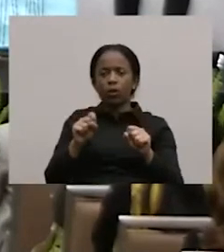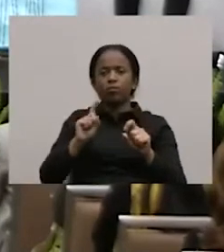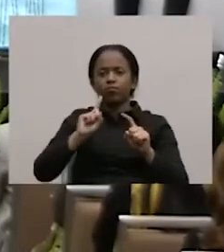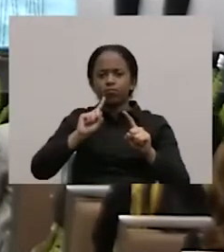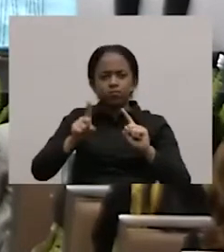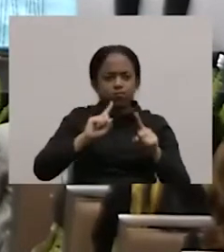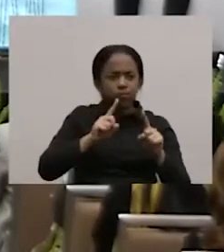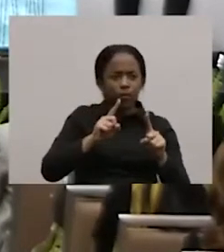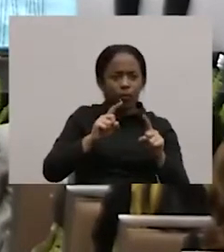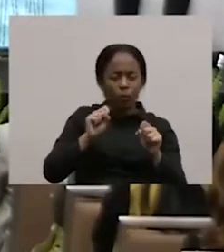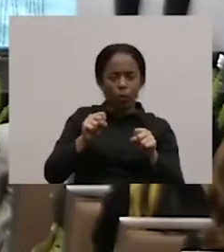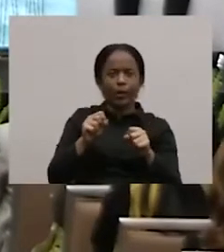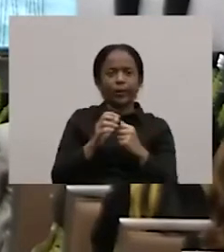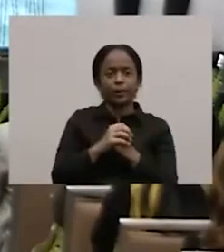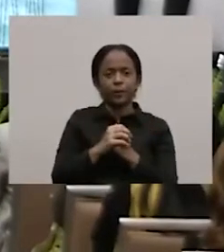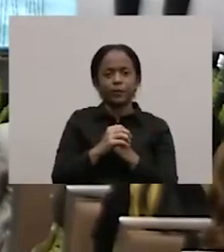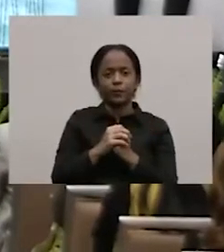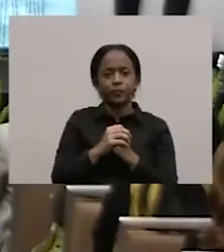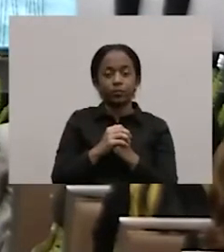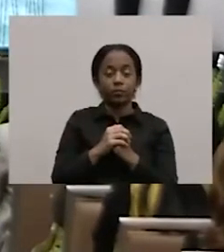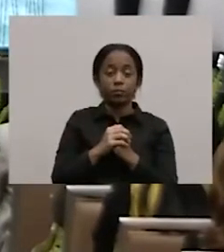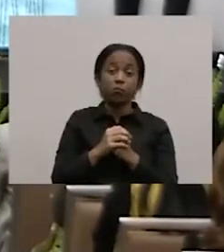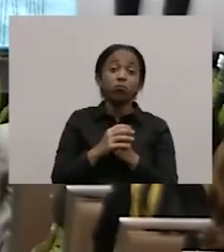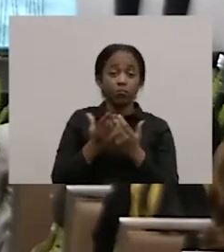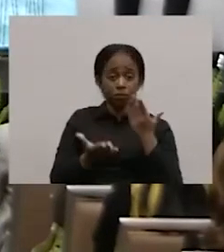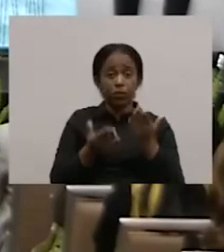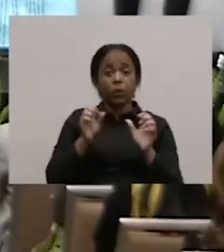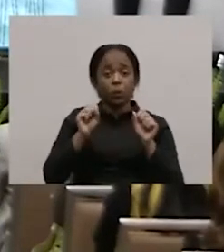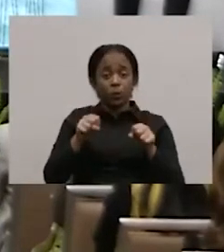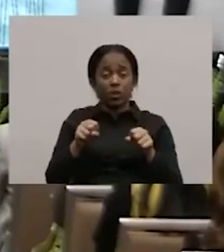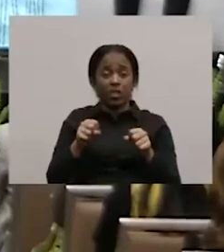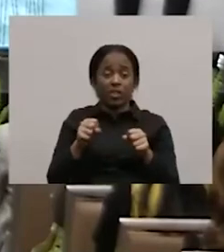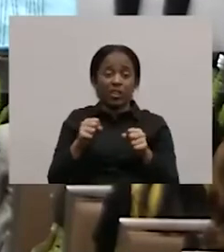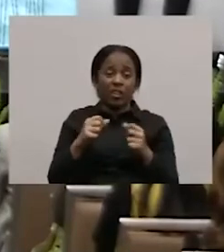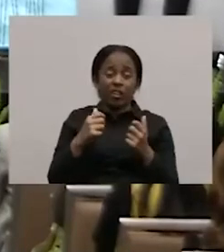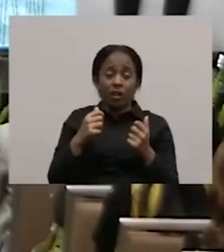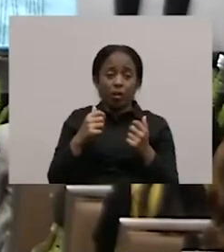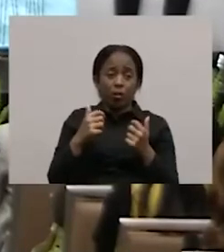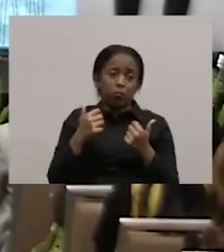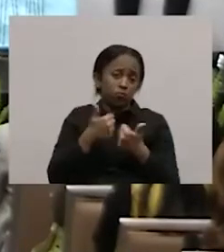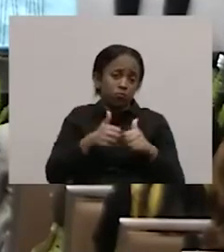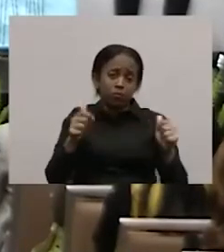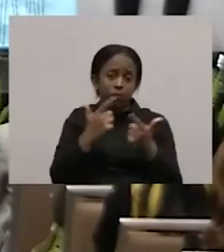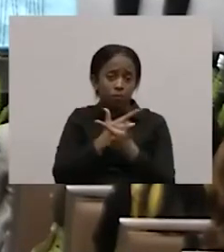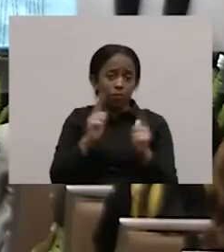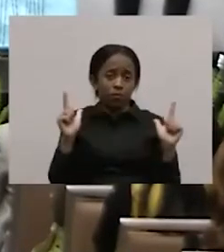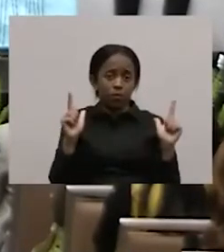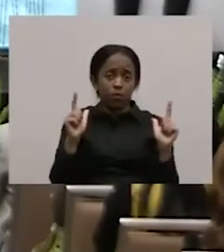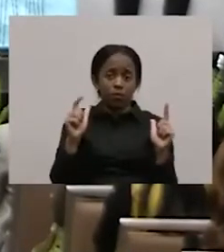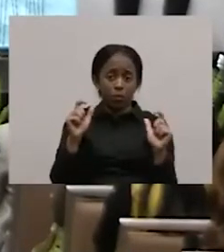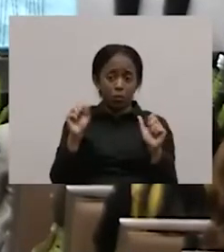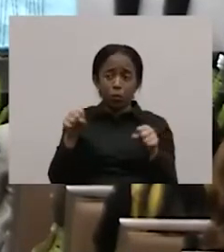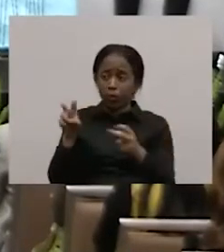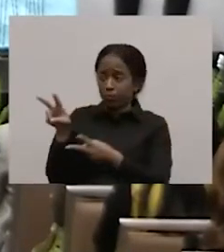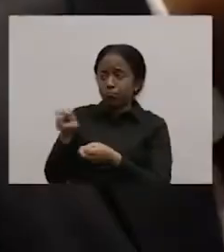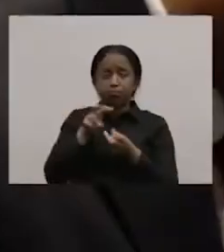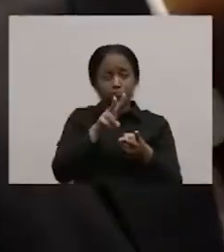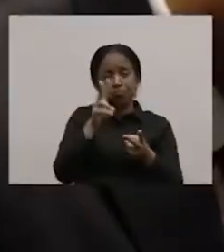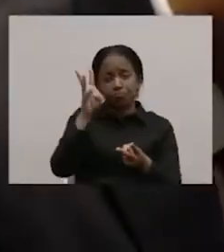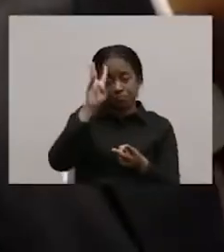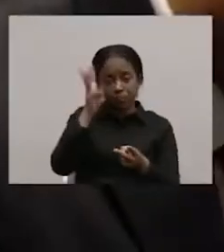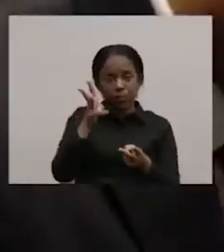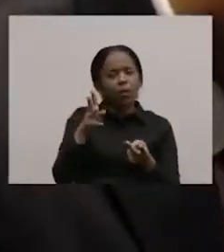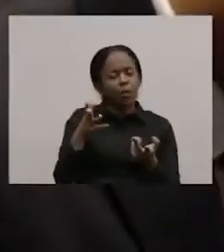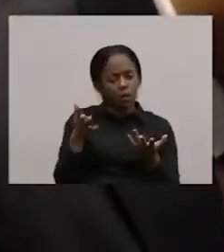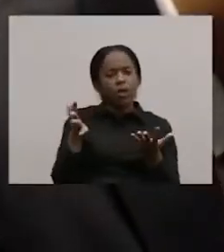a esa posibilidad, que puede ser deliberada incluso a alguien que quiera poner a correr una información falsa. Entonces,